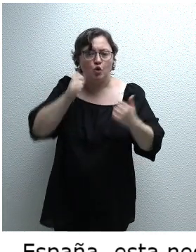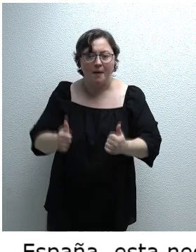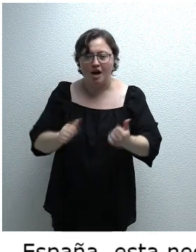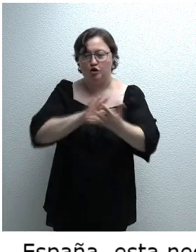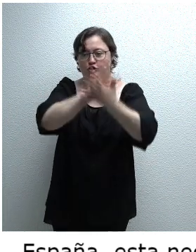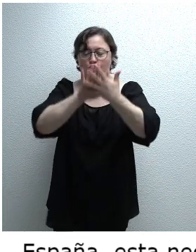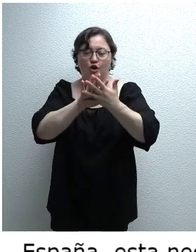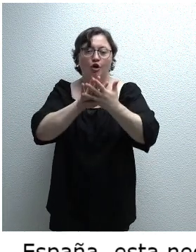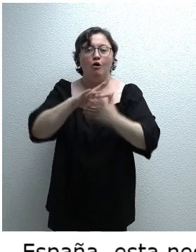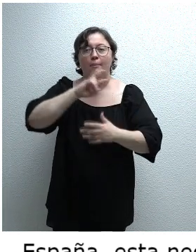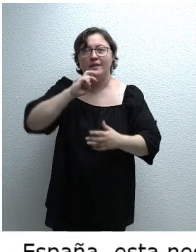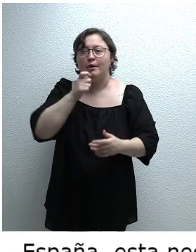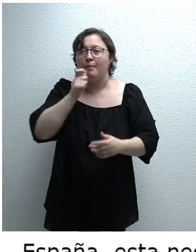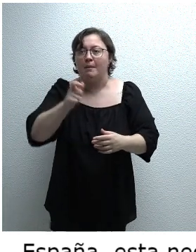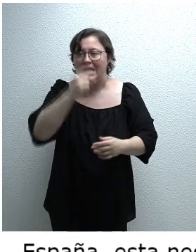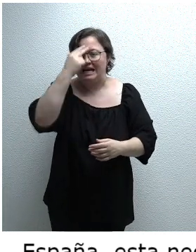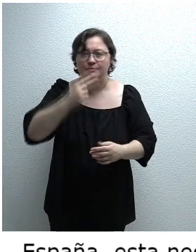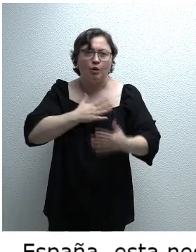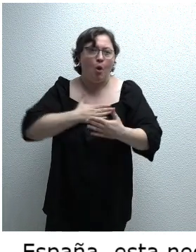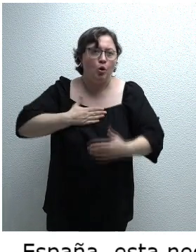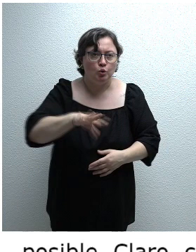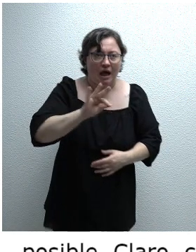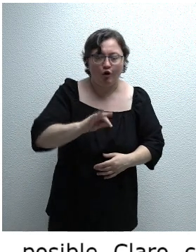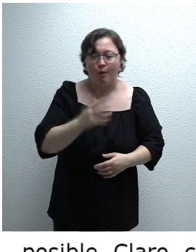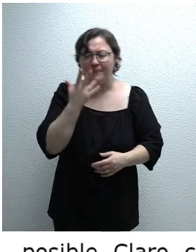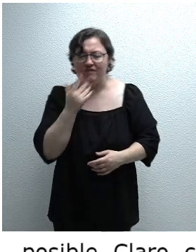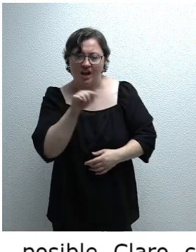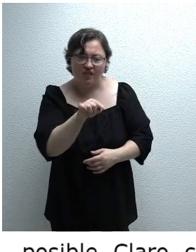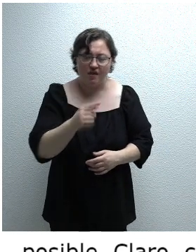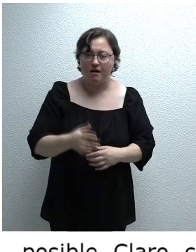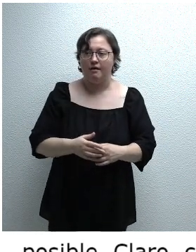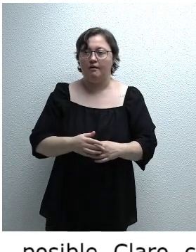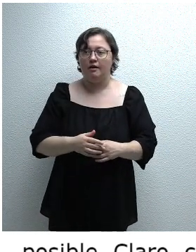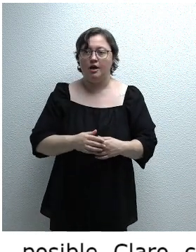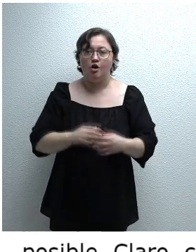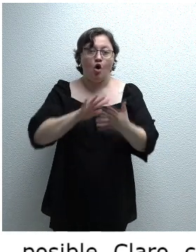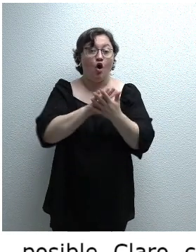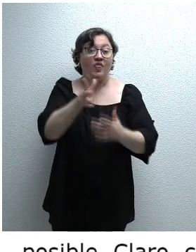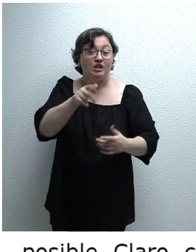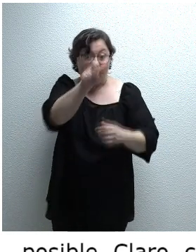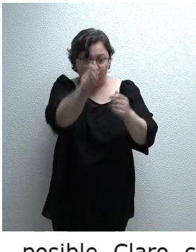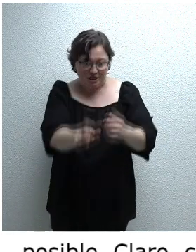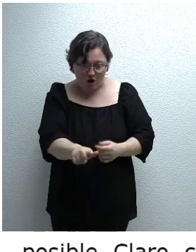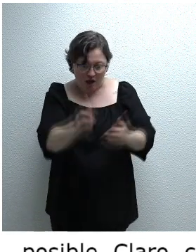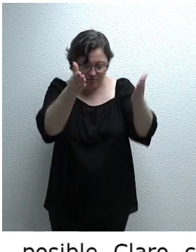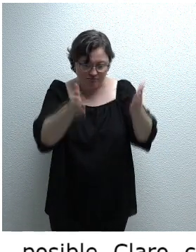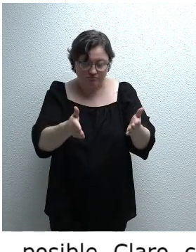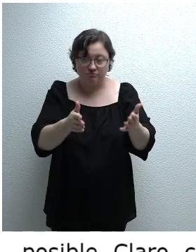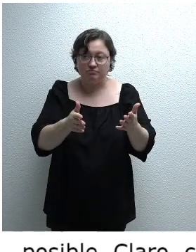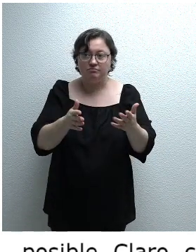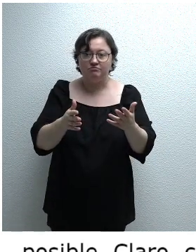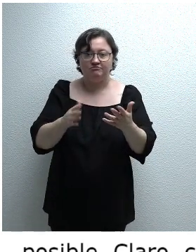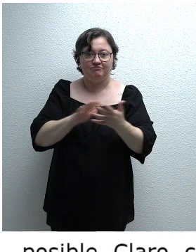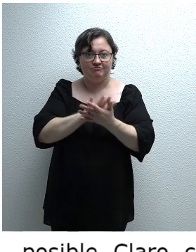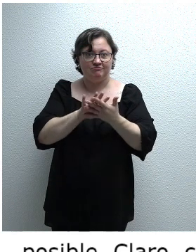y principios como el respeto a la voluntad, preferencias y derechos de la persona, pues casa mal